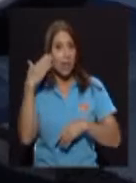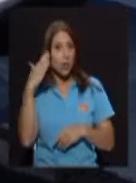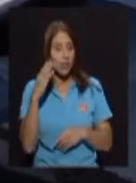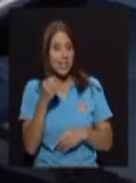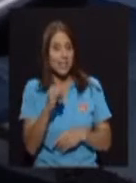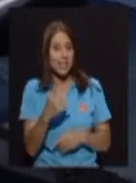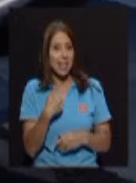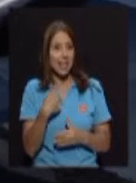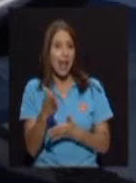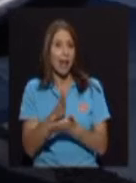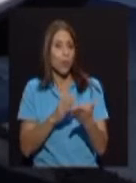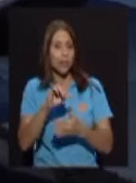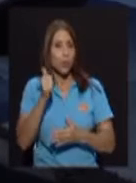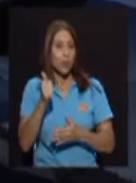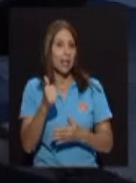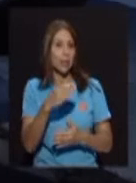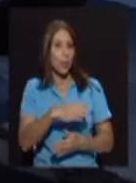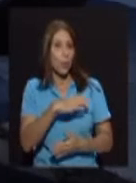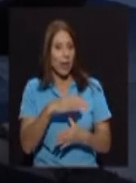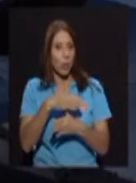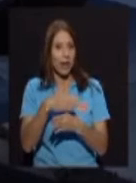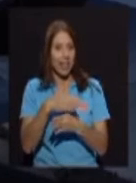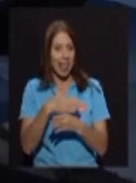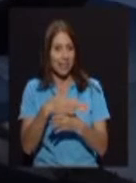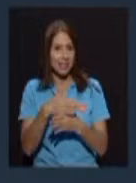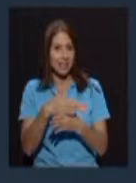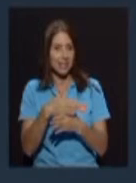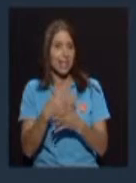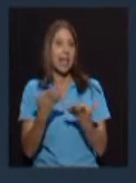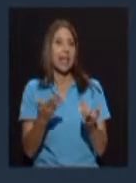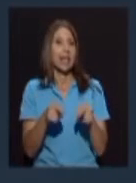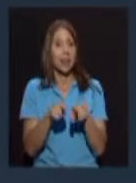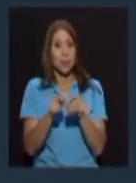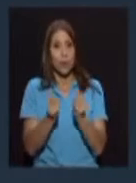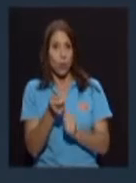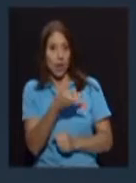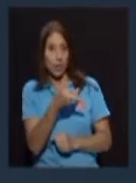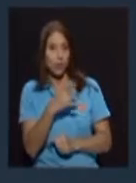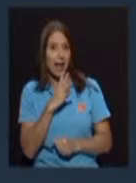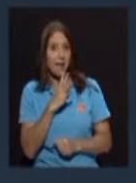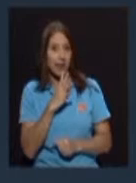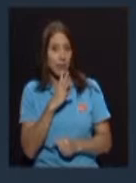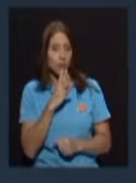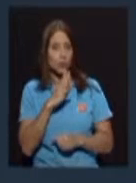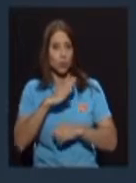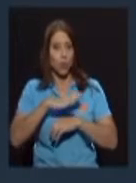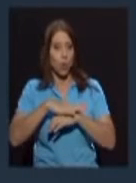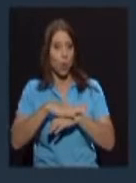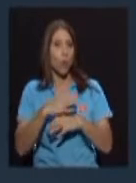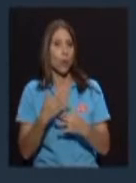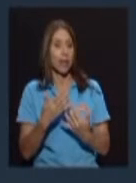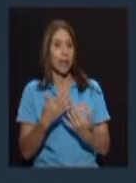tiene algunas otras propiedades compartidas. Con ellos hablaremos